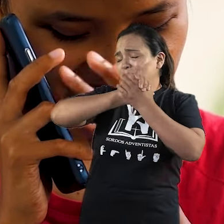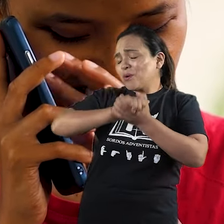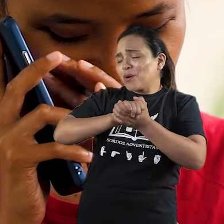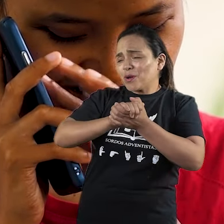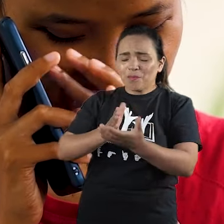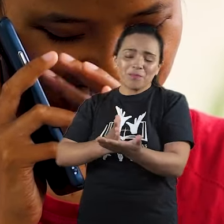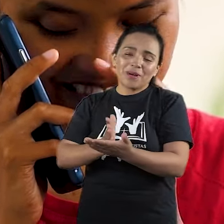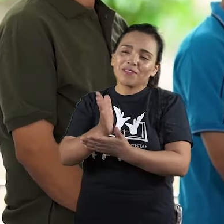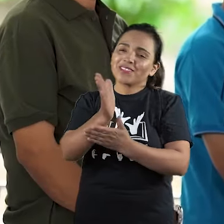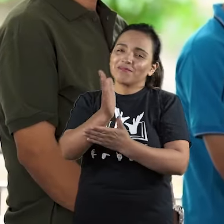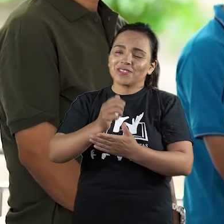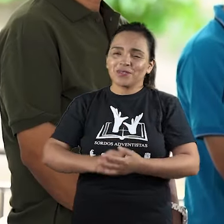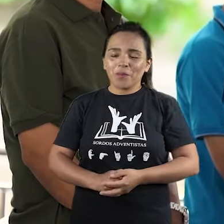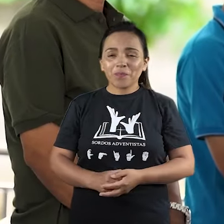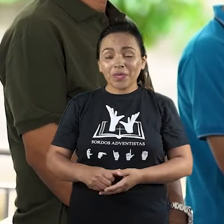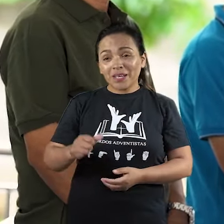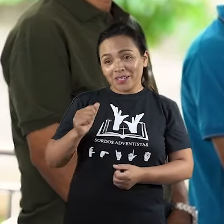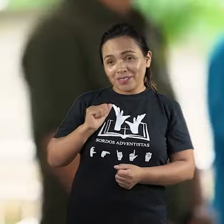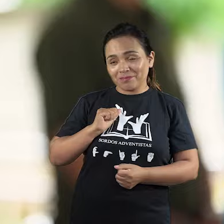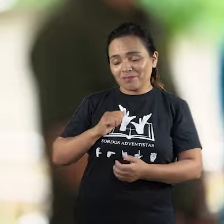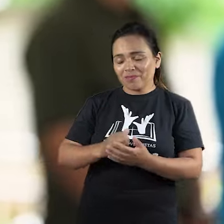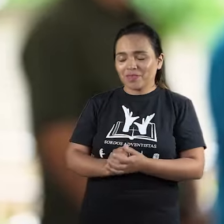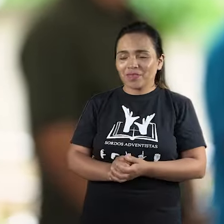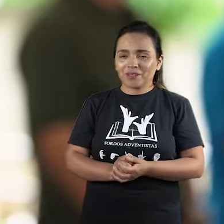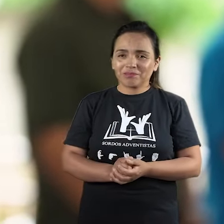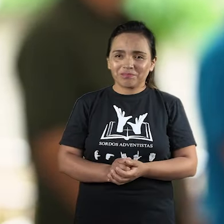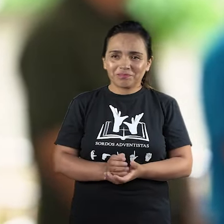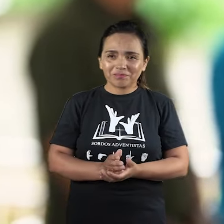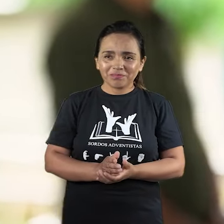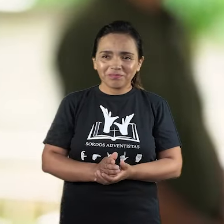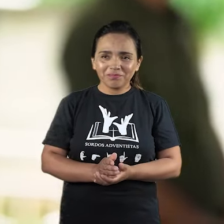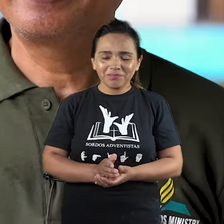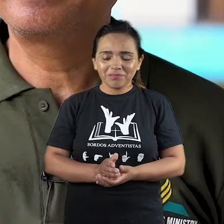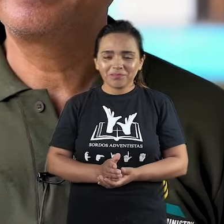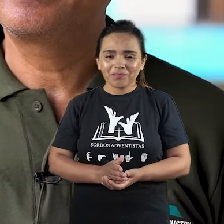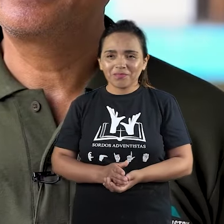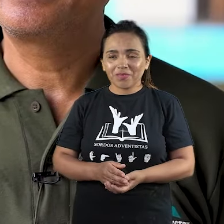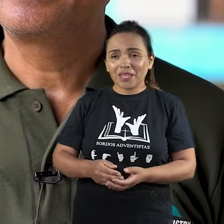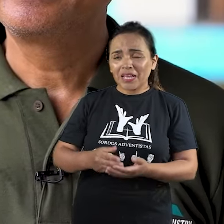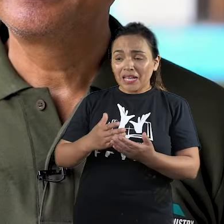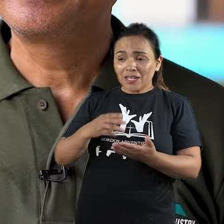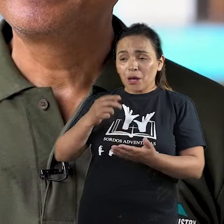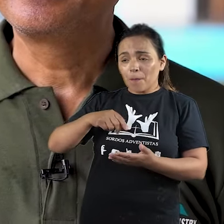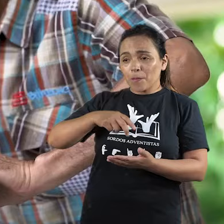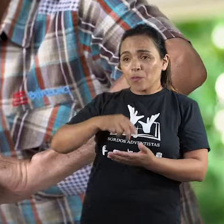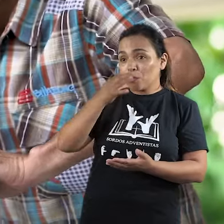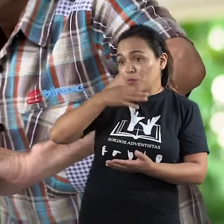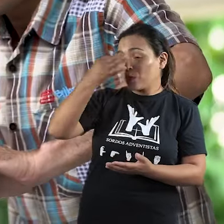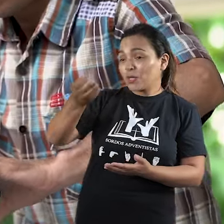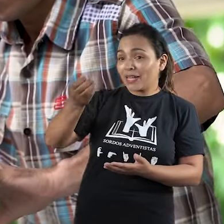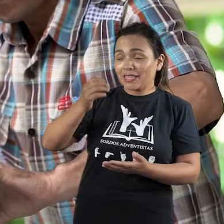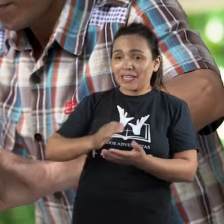más profunda y al final del masaje, el estudiante estaba muy interesado en las verdades que había aprendido con Mundari.